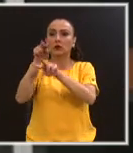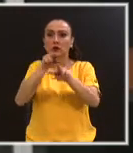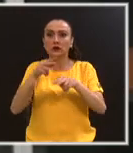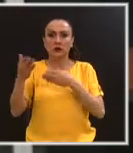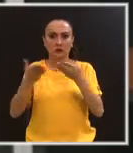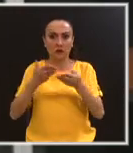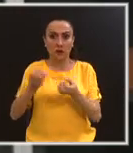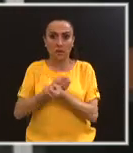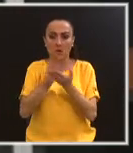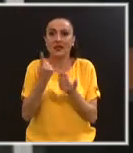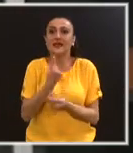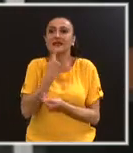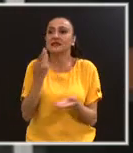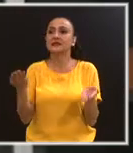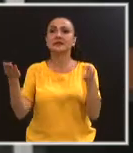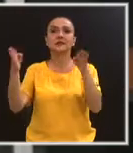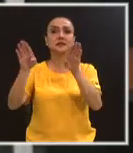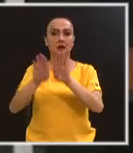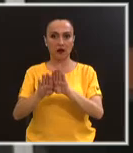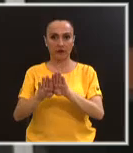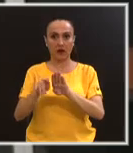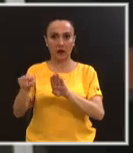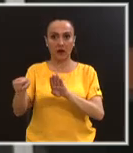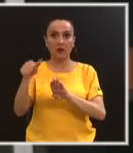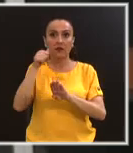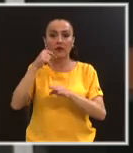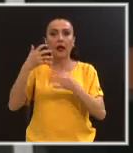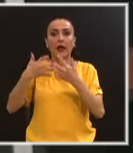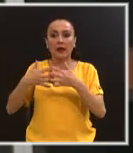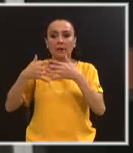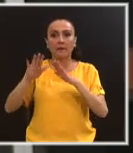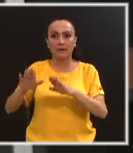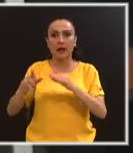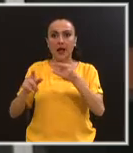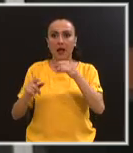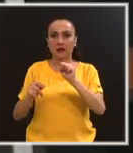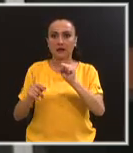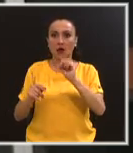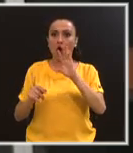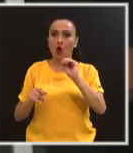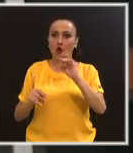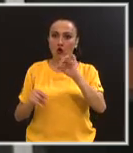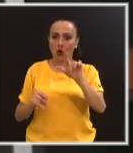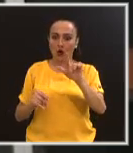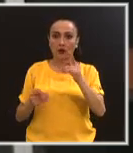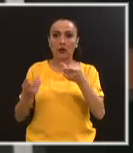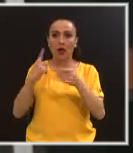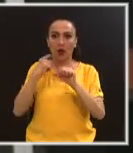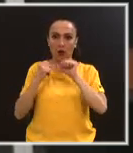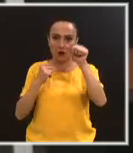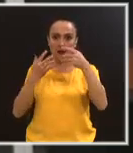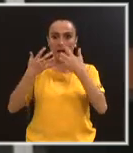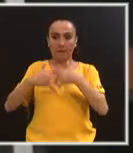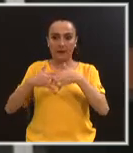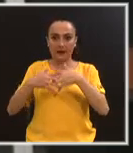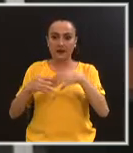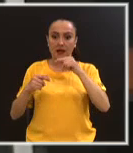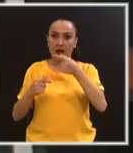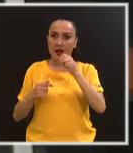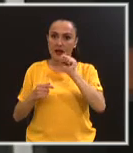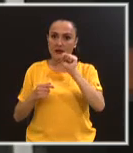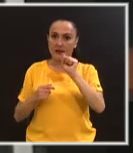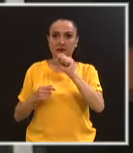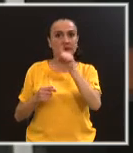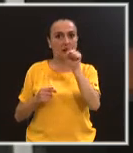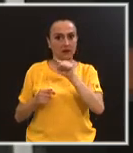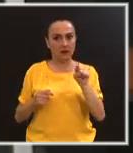públicos ordenó el cierre técnico de la planta de envasado de Gas del coyol de alajuela de la empresa gas Z esto